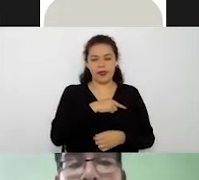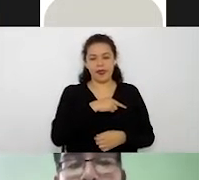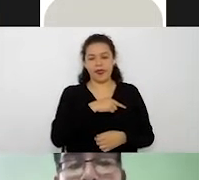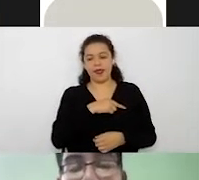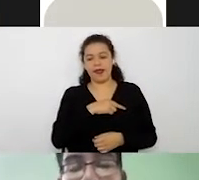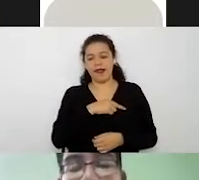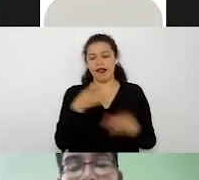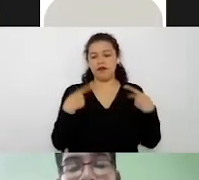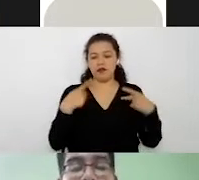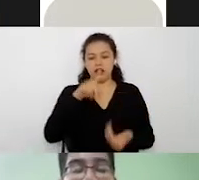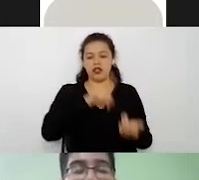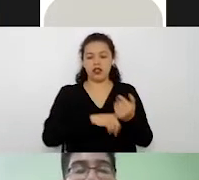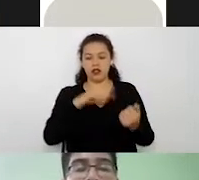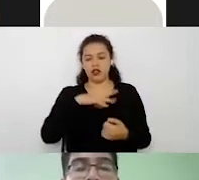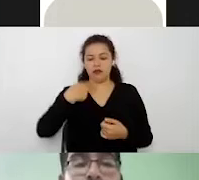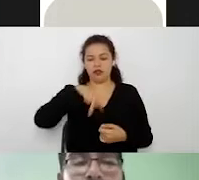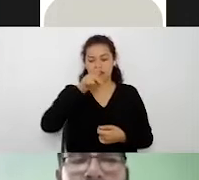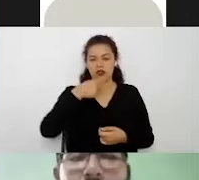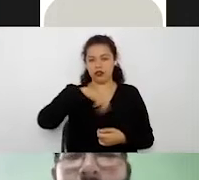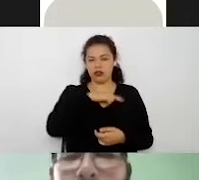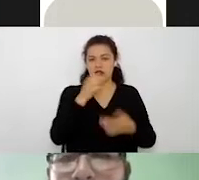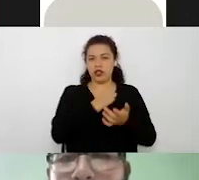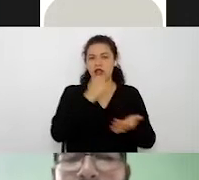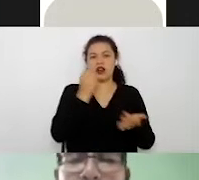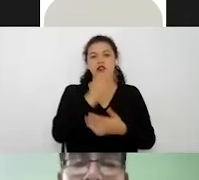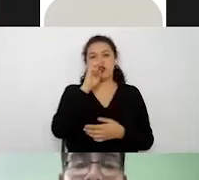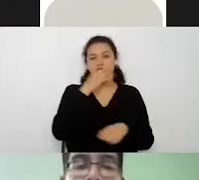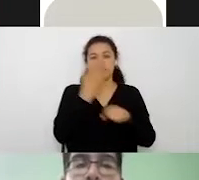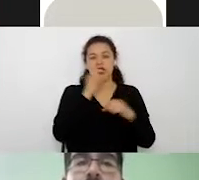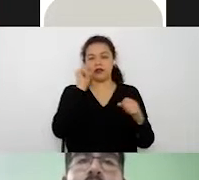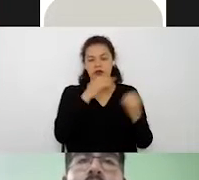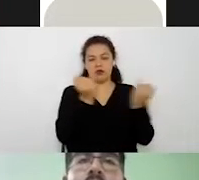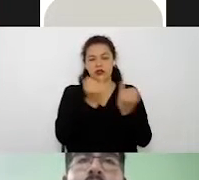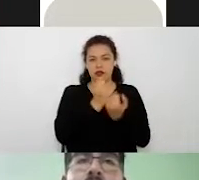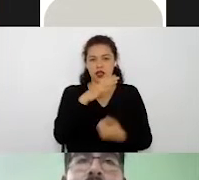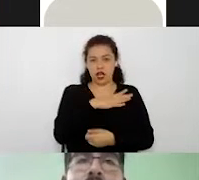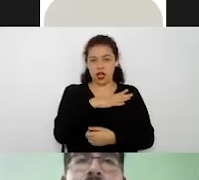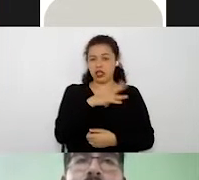encuentra ahí, pero no necesariamente vamos a tener las mismas responsabilidades que tendría, por ejemplo,